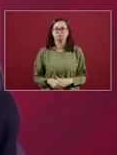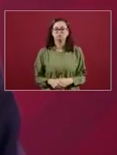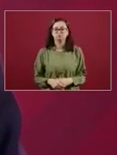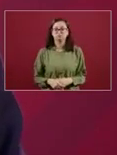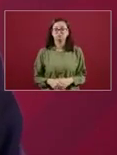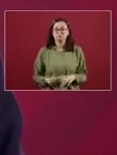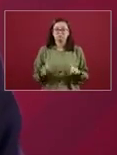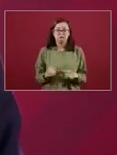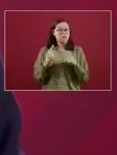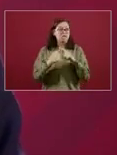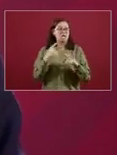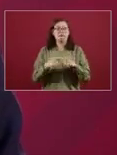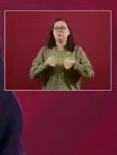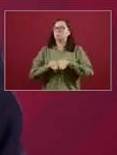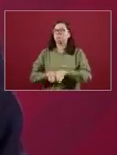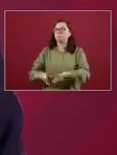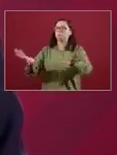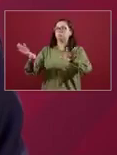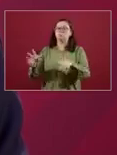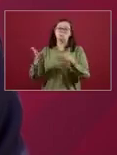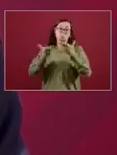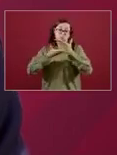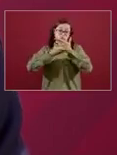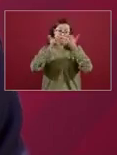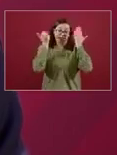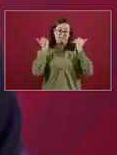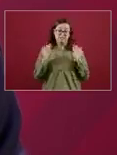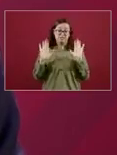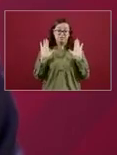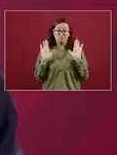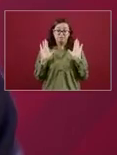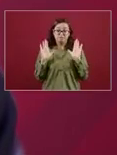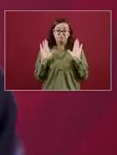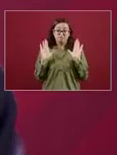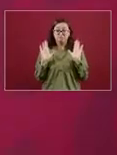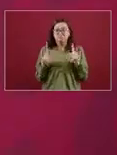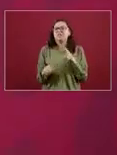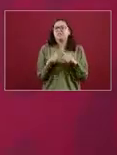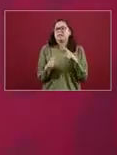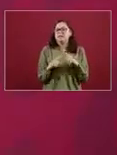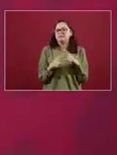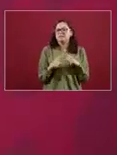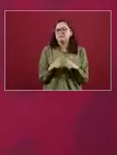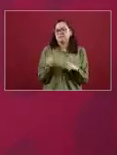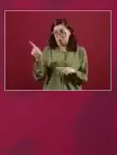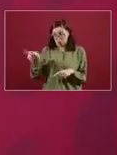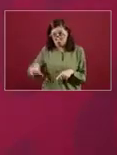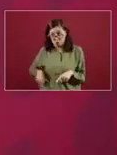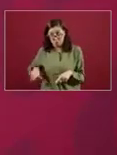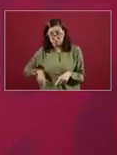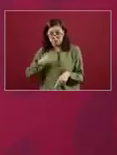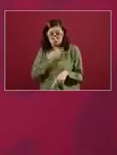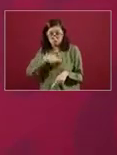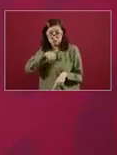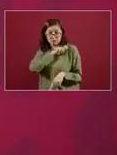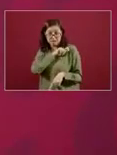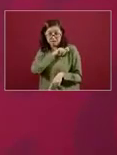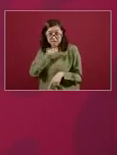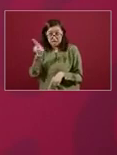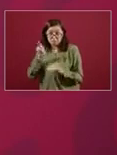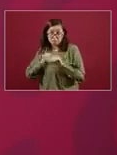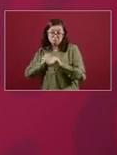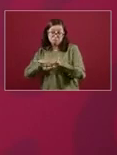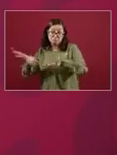Fue una filtración, no sé exactamente si fue el gobierno español o